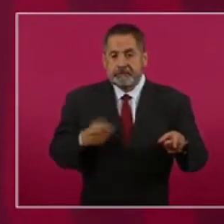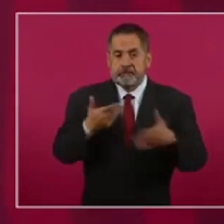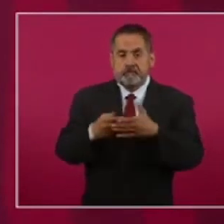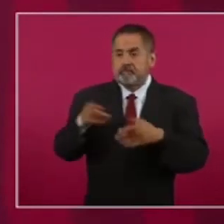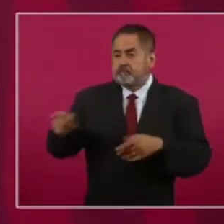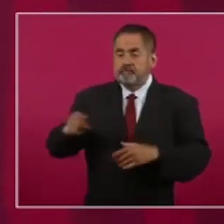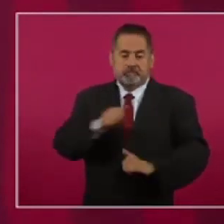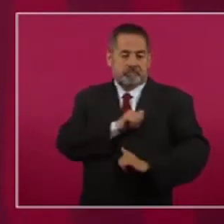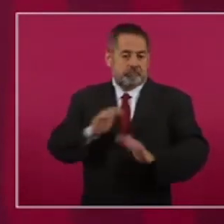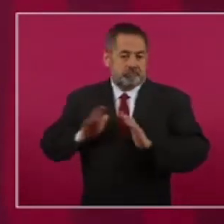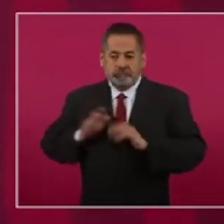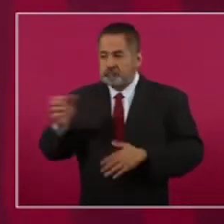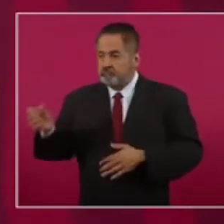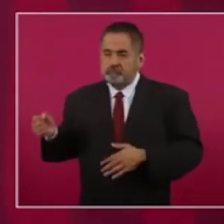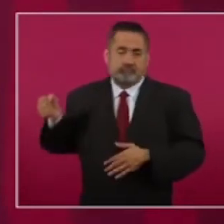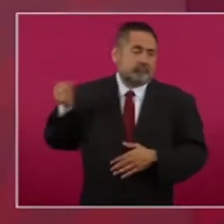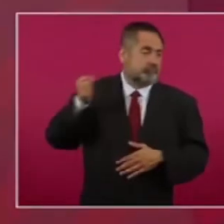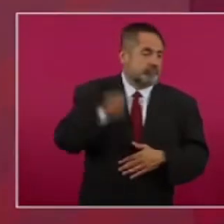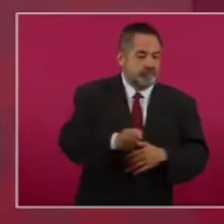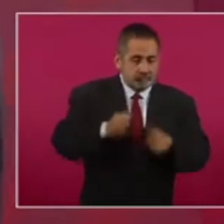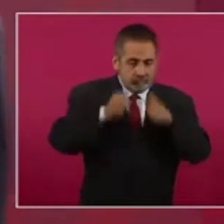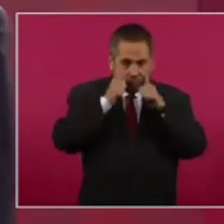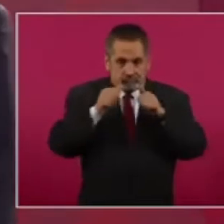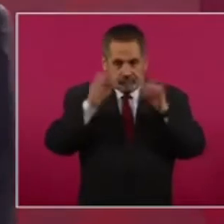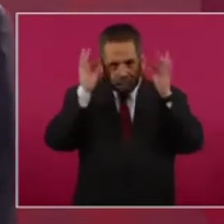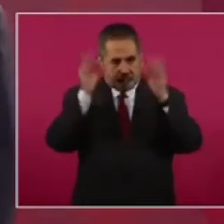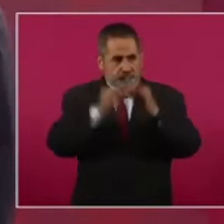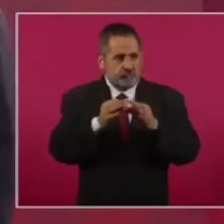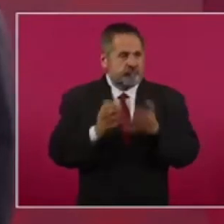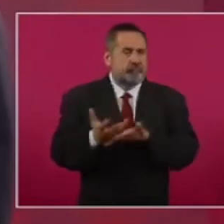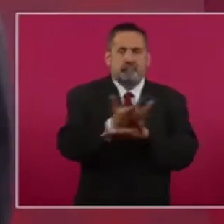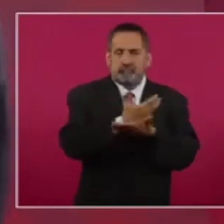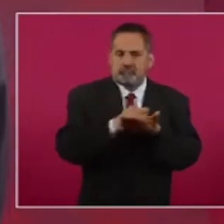militares y marinos a cargo de las aduanas, se ha incrementado.